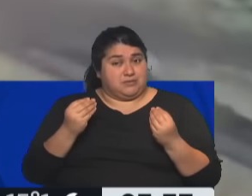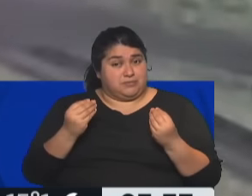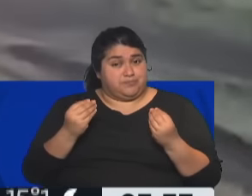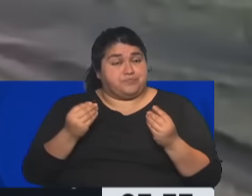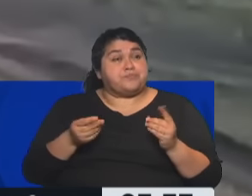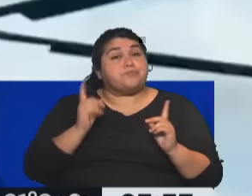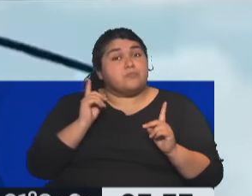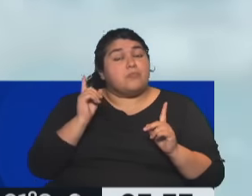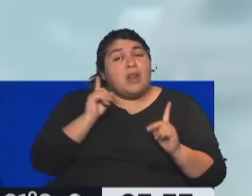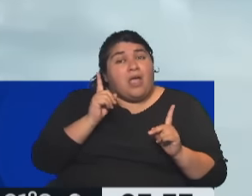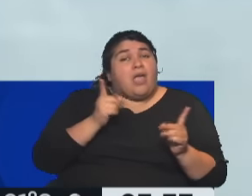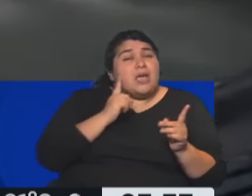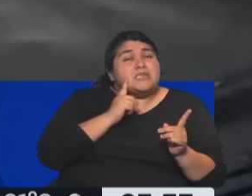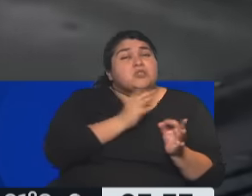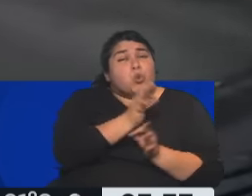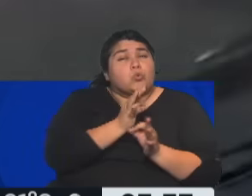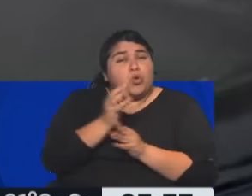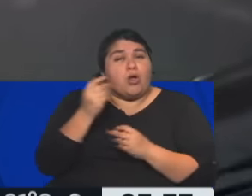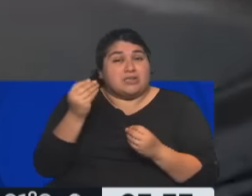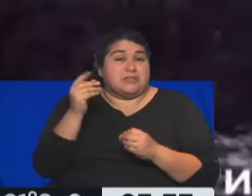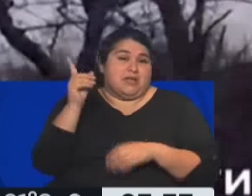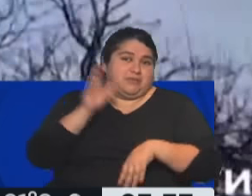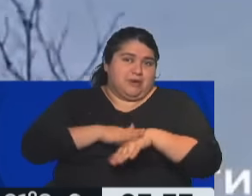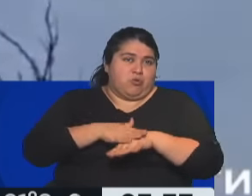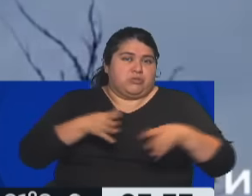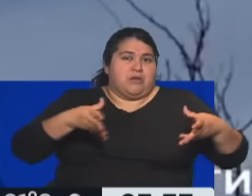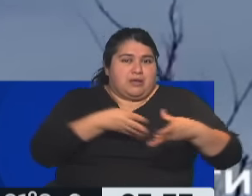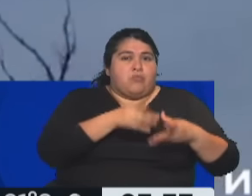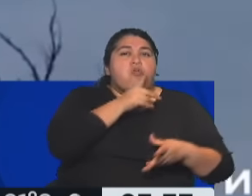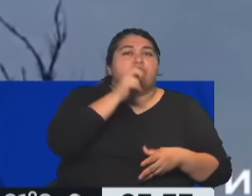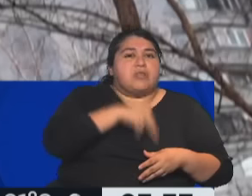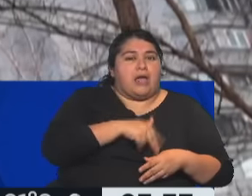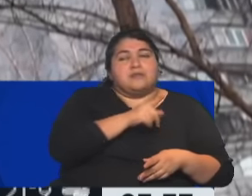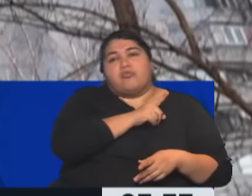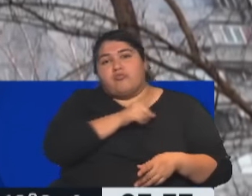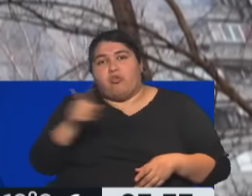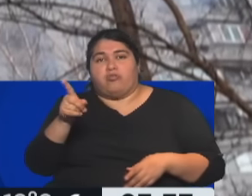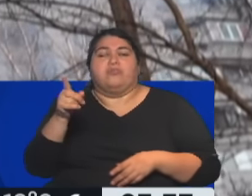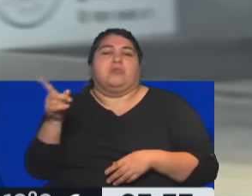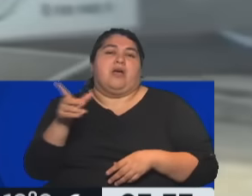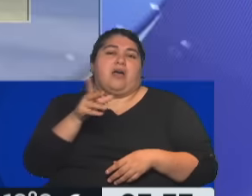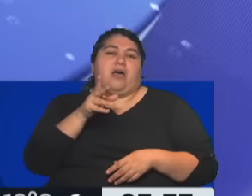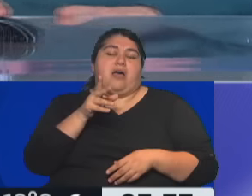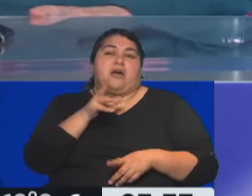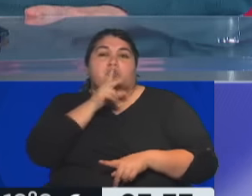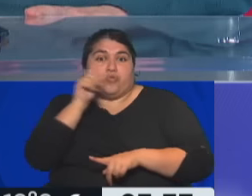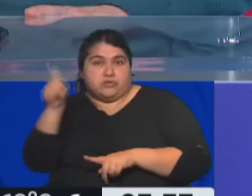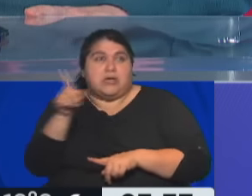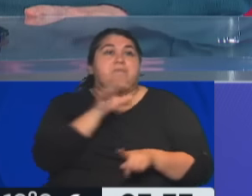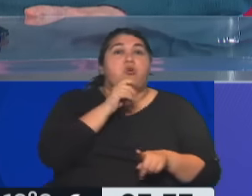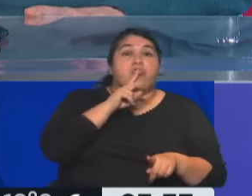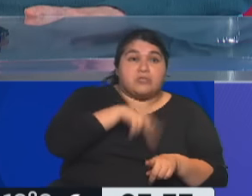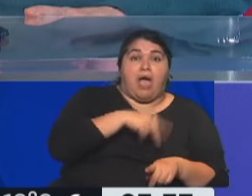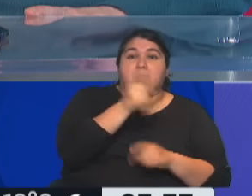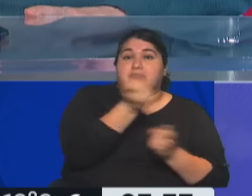instructores que son miembros de la OTAN están atacando a Rusia, porque esas armas son operadas por instructores de la OTAN y no